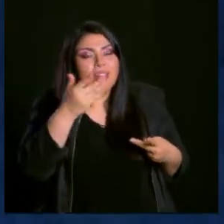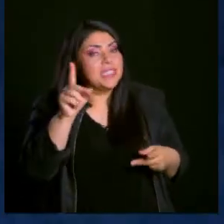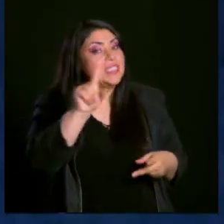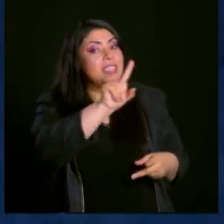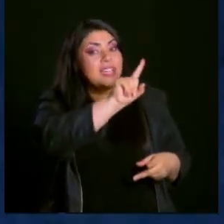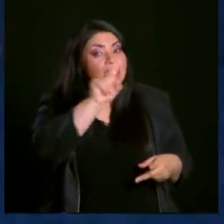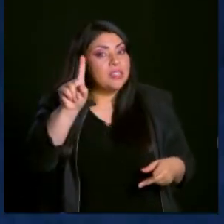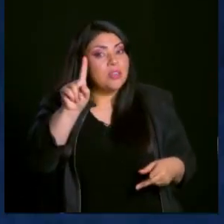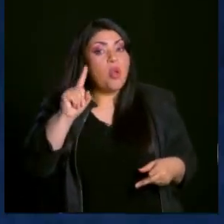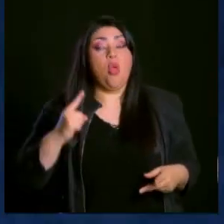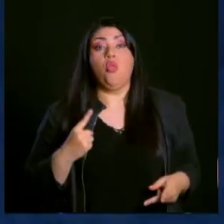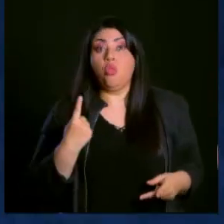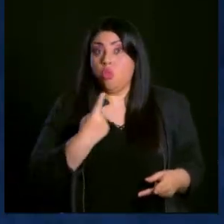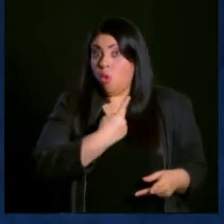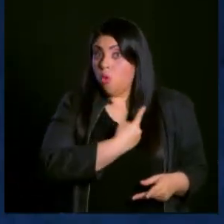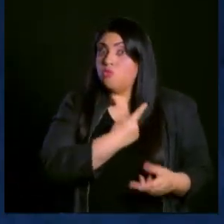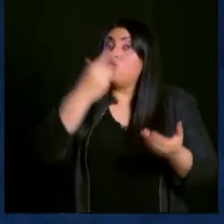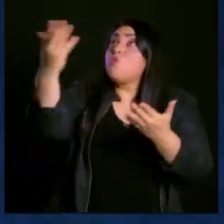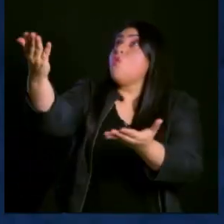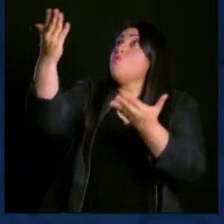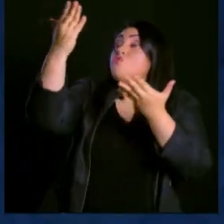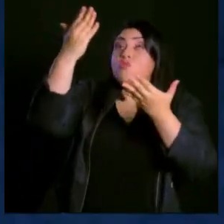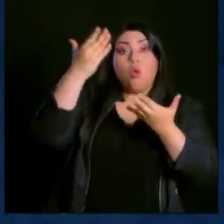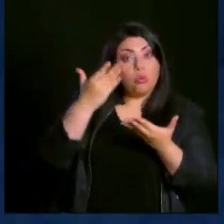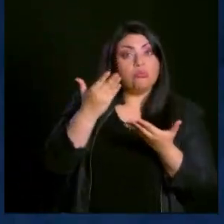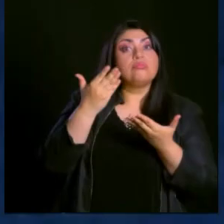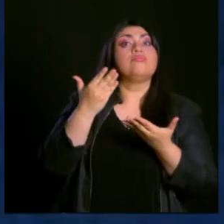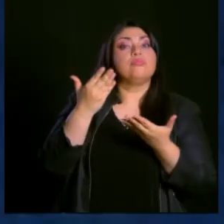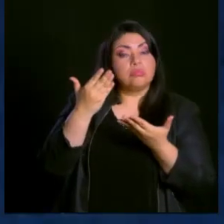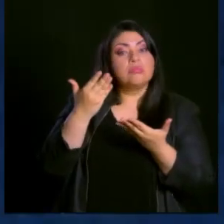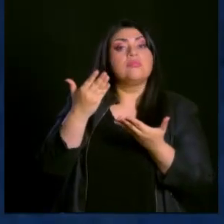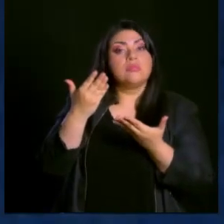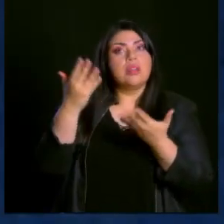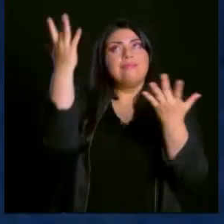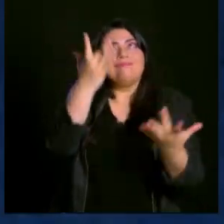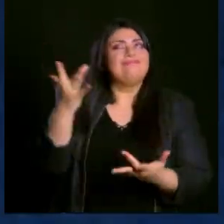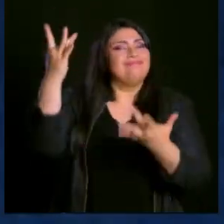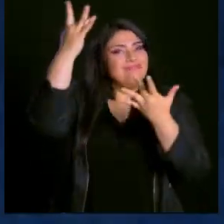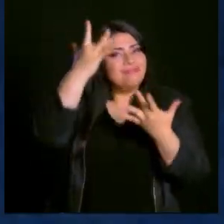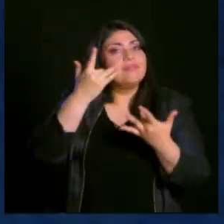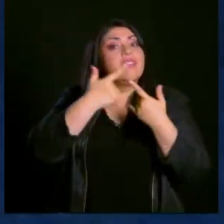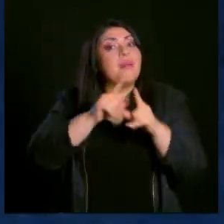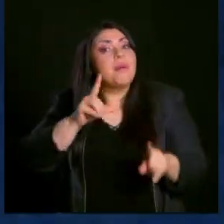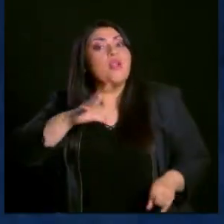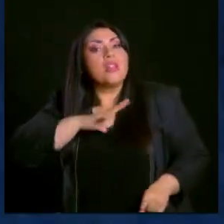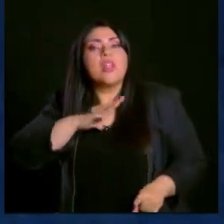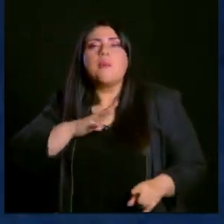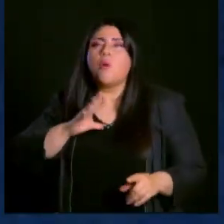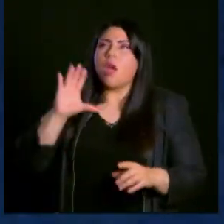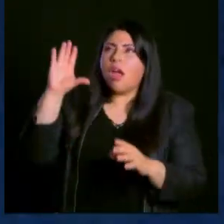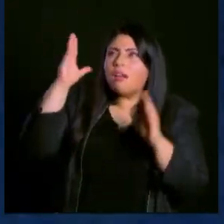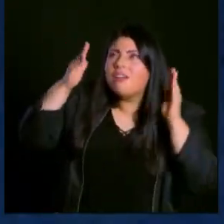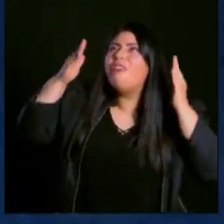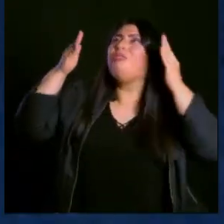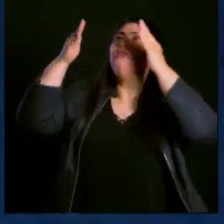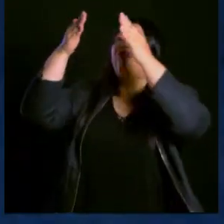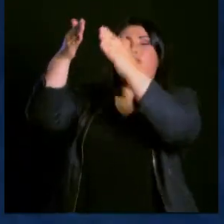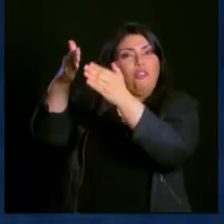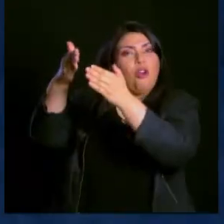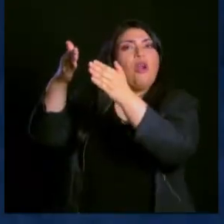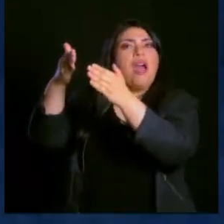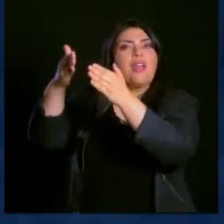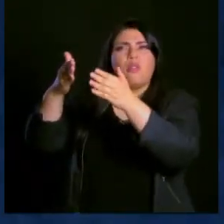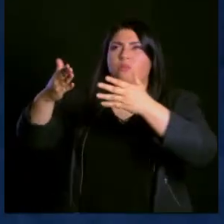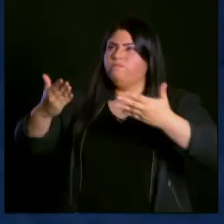a nosotros nos de otorgada ese favor inmerecido entiendo eso pero si nos vamos a buscar nos vamos a dedicar nos vamos a